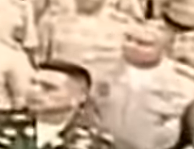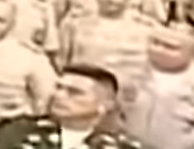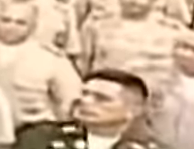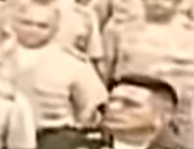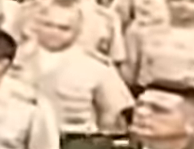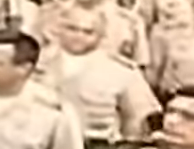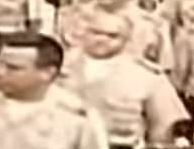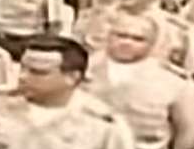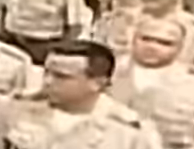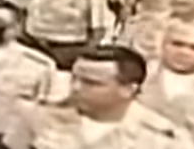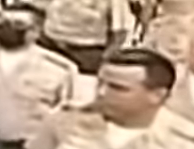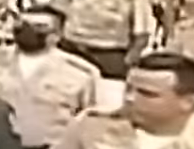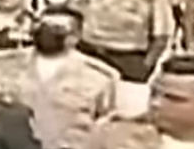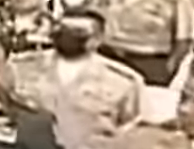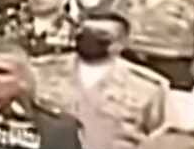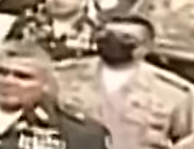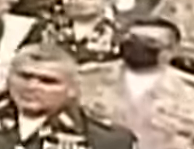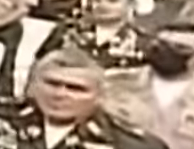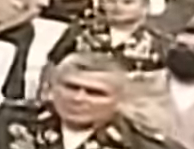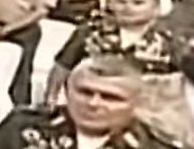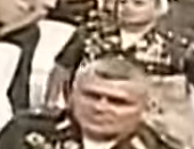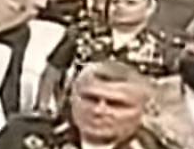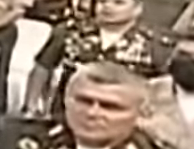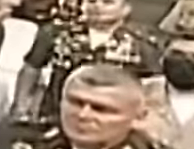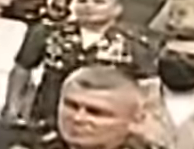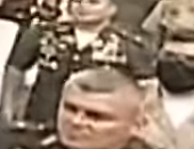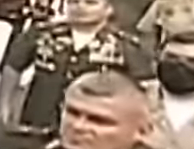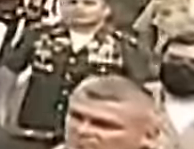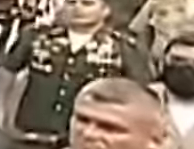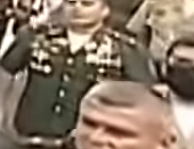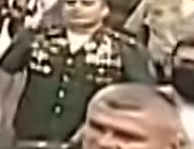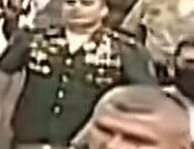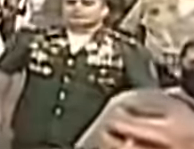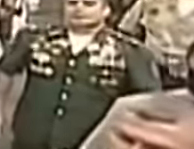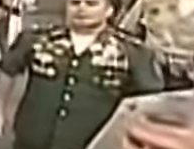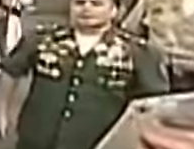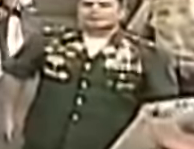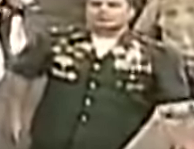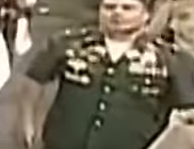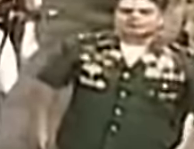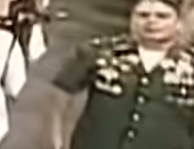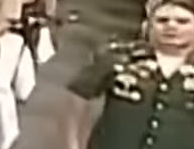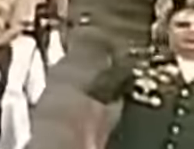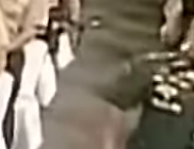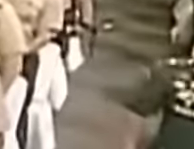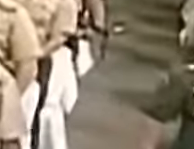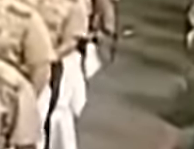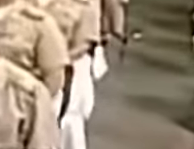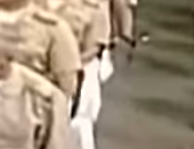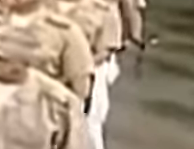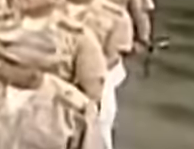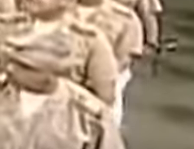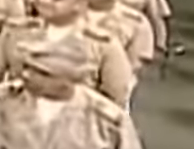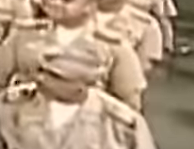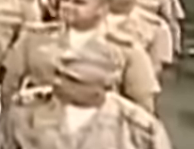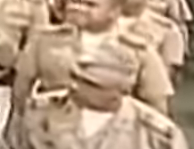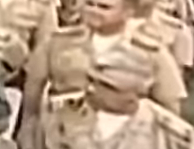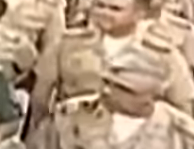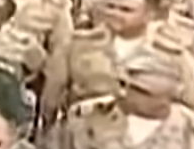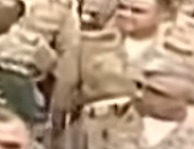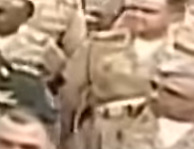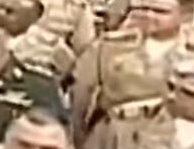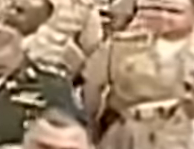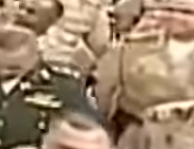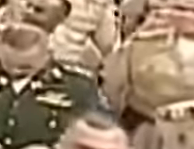esta bendición para nuestra independencia, segundo libertador, Hugo Rafael Chávez Frías. Fuiste mi motivación